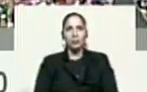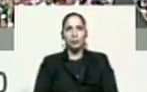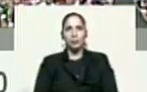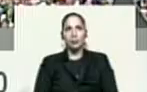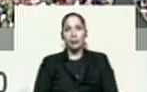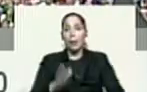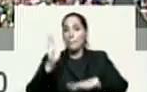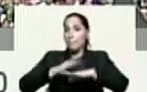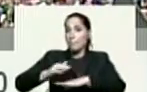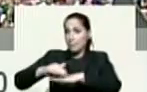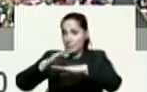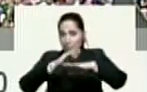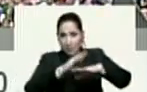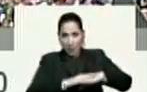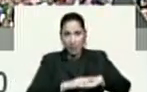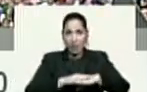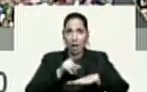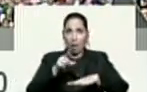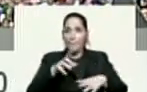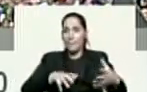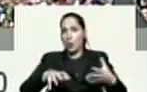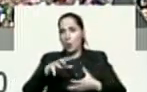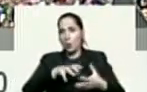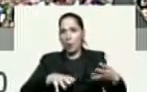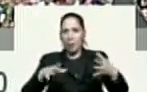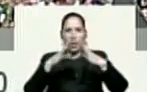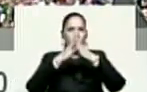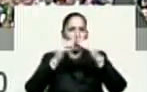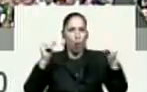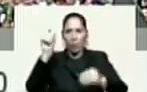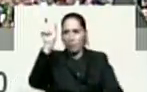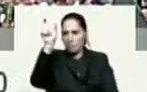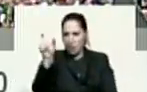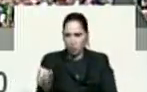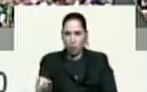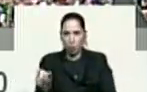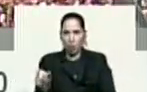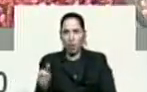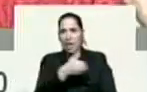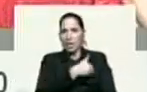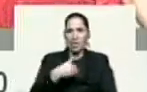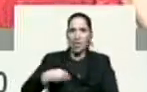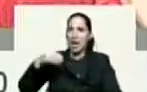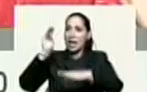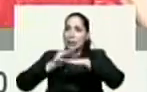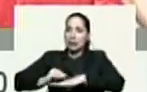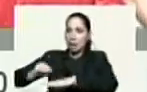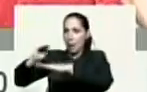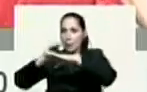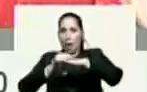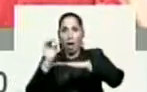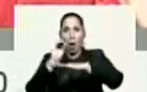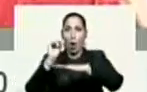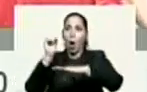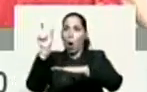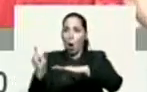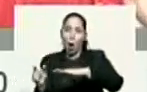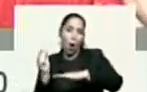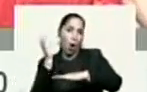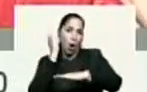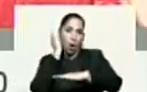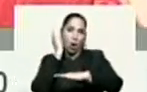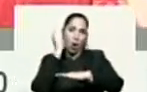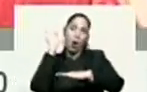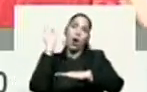ocurrir un hecho de esa naturaleza, todo aquel que haya llamado o toda aquella que haya llamado a